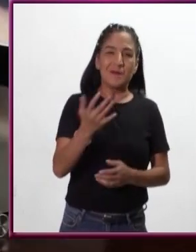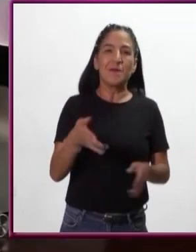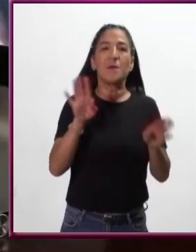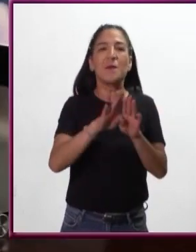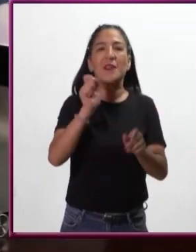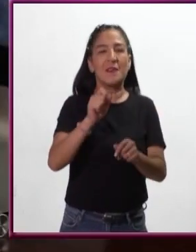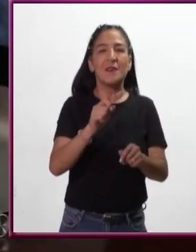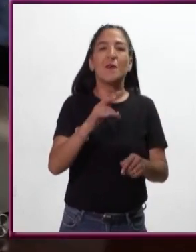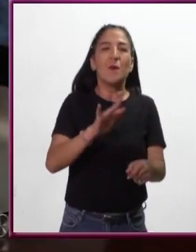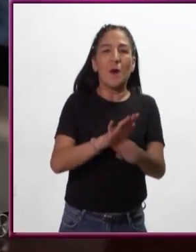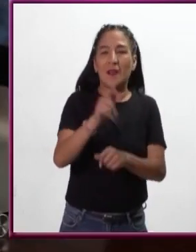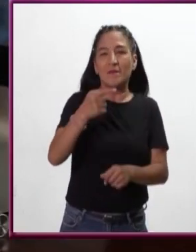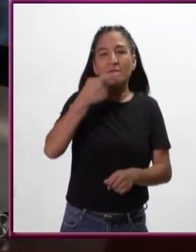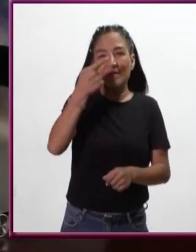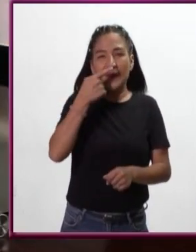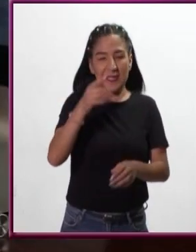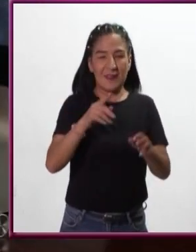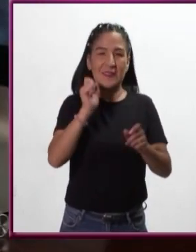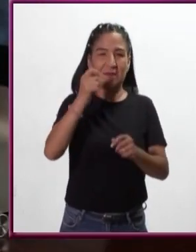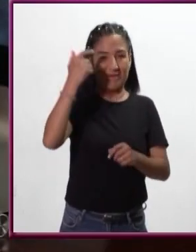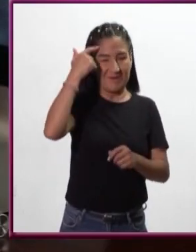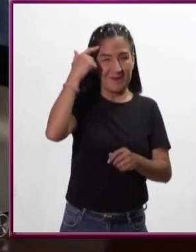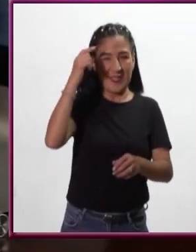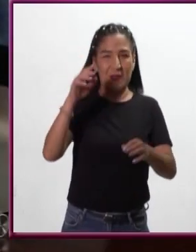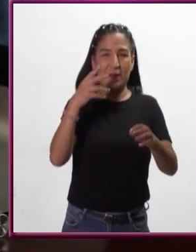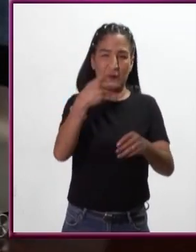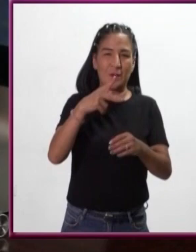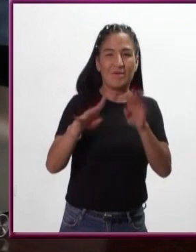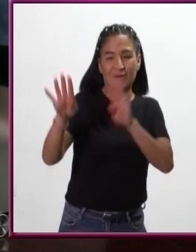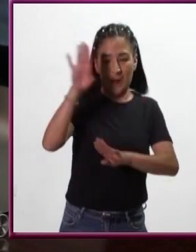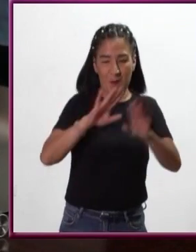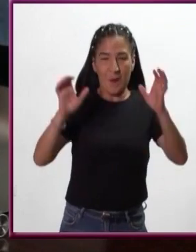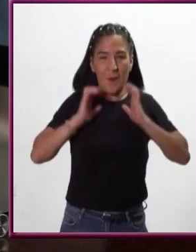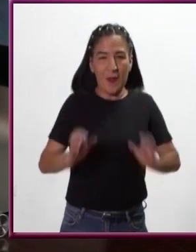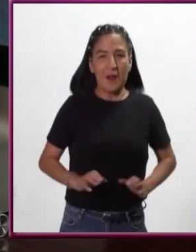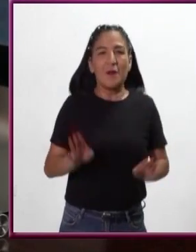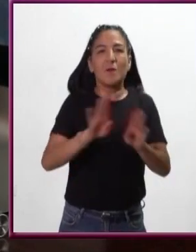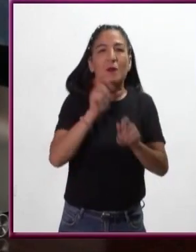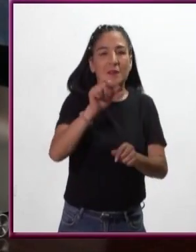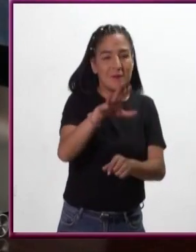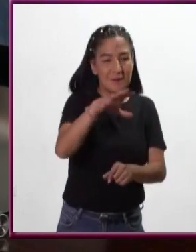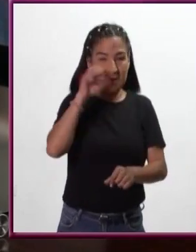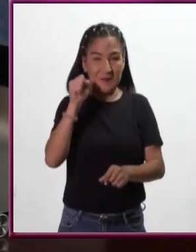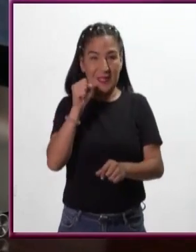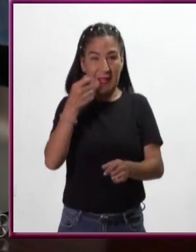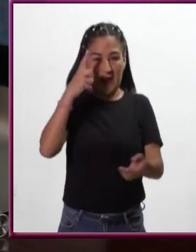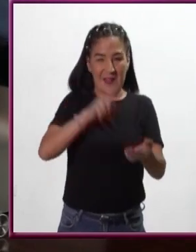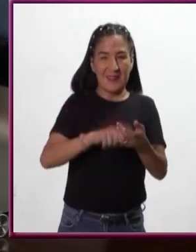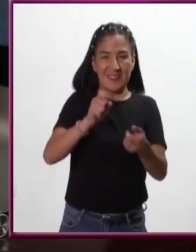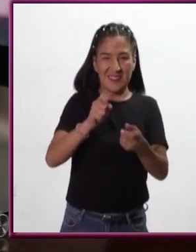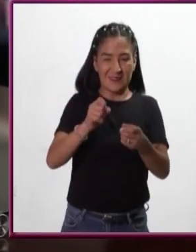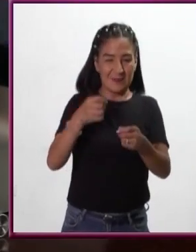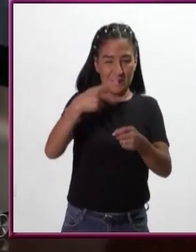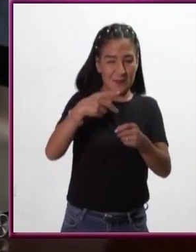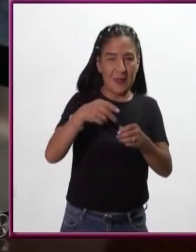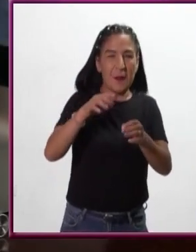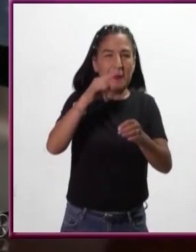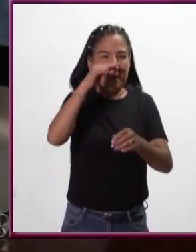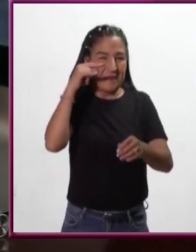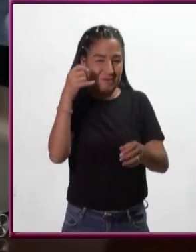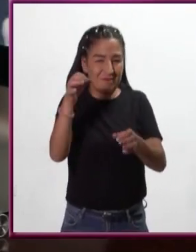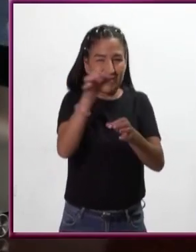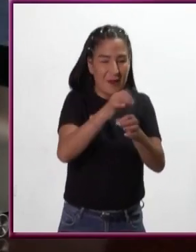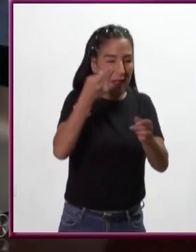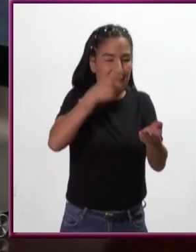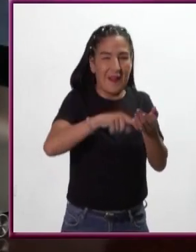Sí, los sensores en el caso biológico son sensores estereoquímicos. Esto quiere decir que lo que hacen es capturar la molécula y